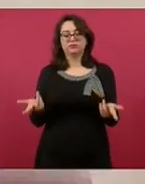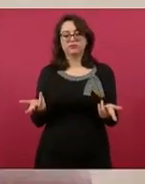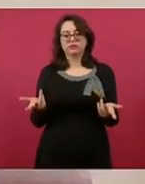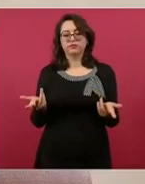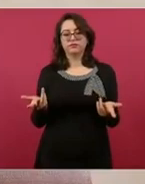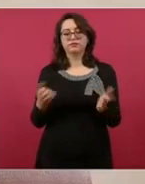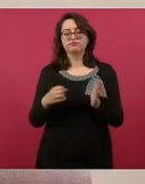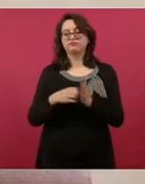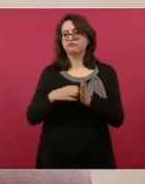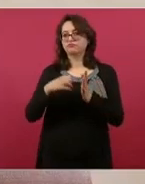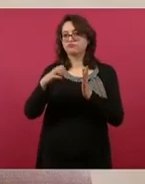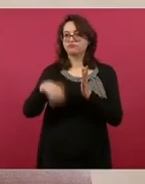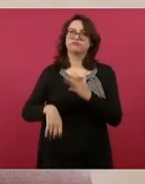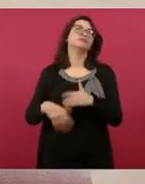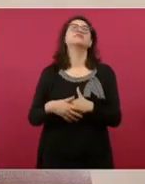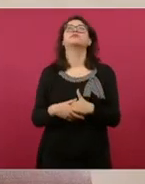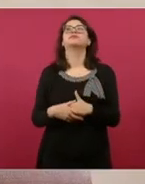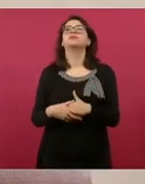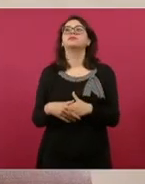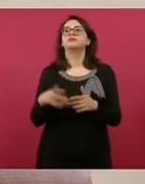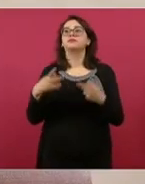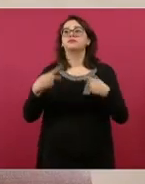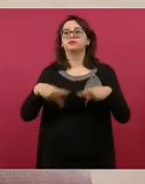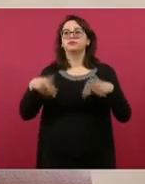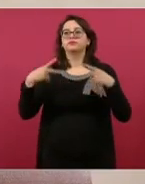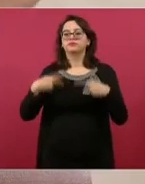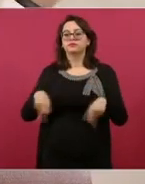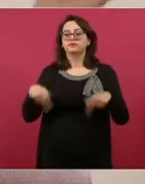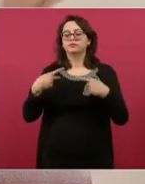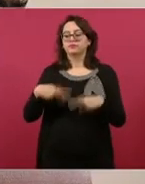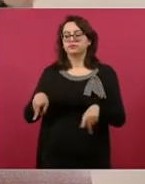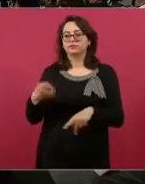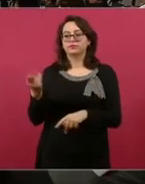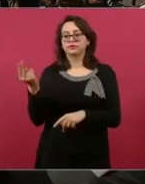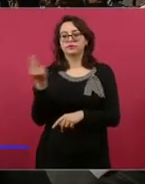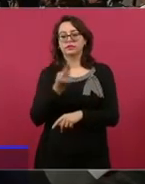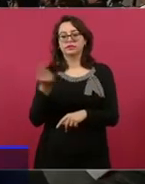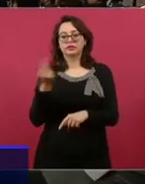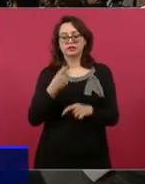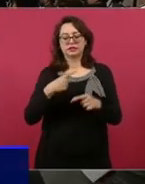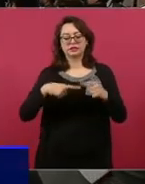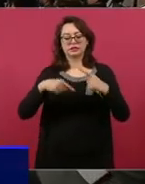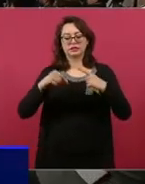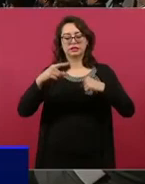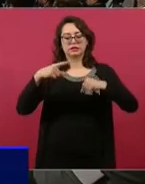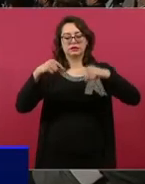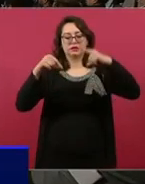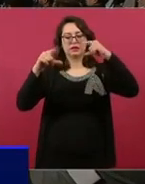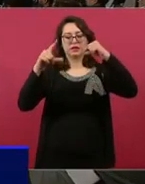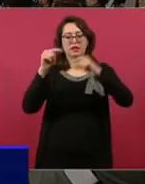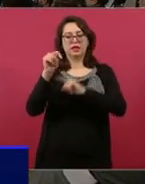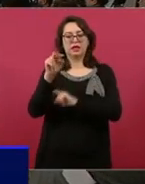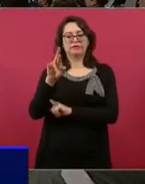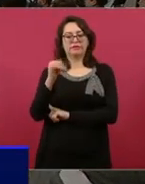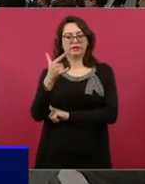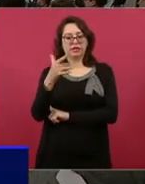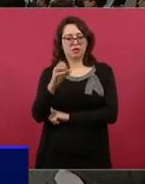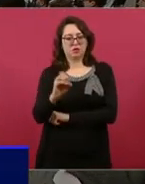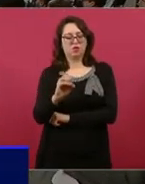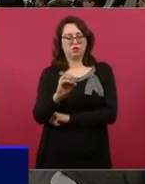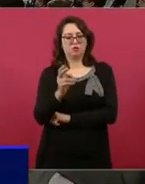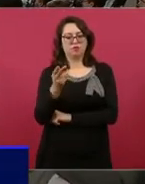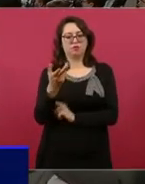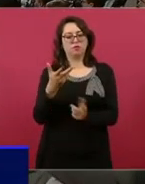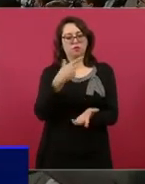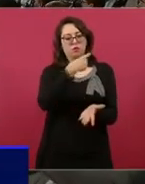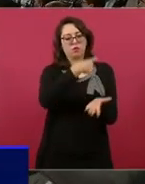intervenga en los procesos internos de otro aseguró que si tomara la misma decisión que sedillo que en la práctica desapareció a la corte para renovarla con otros